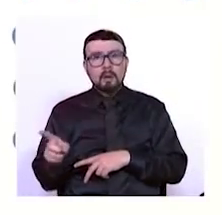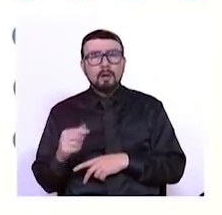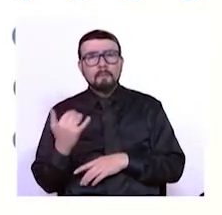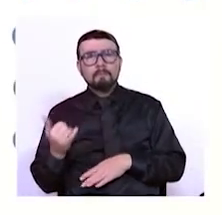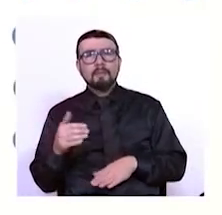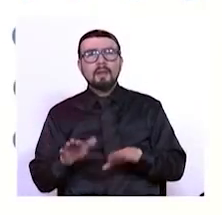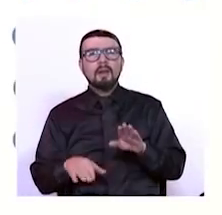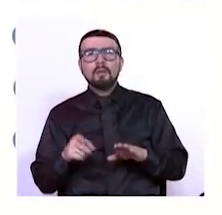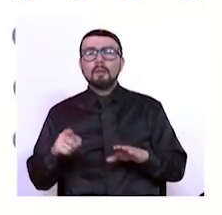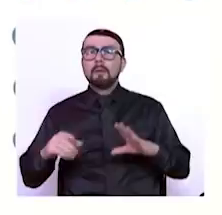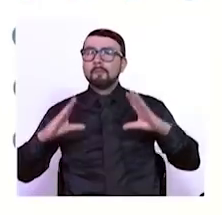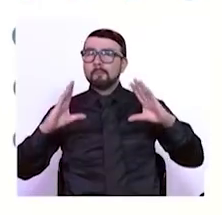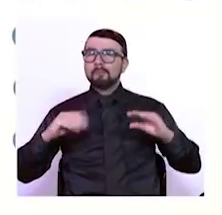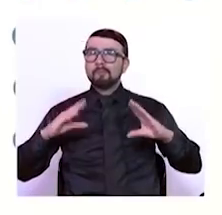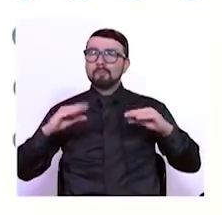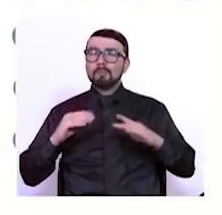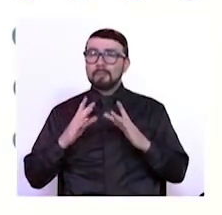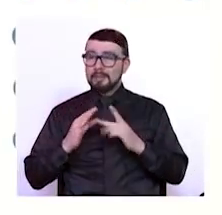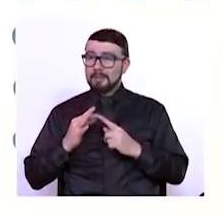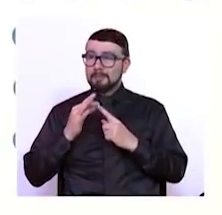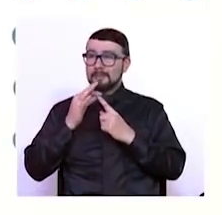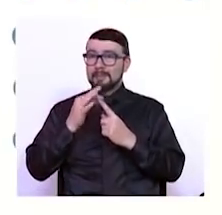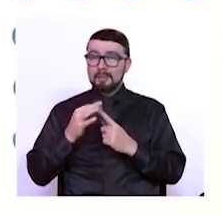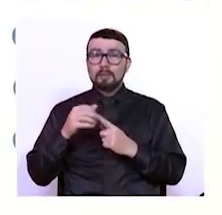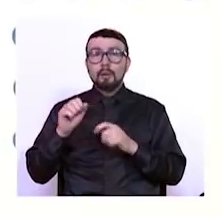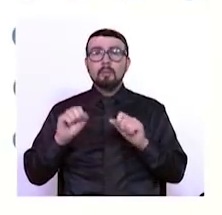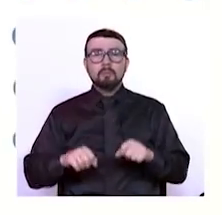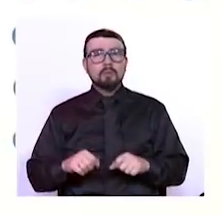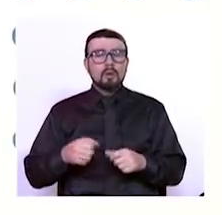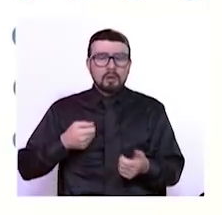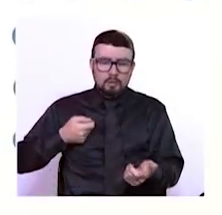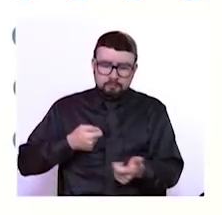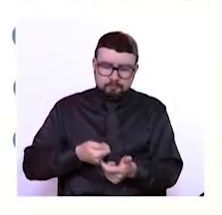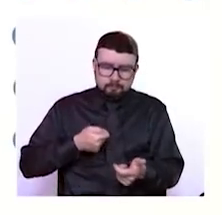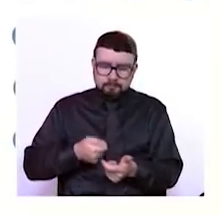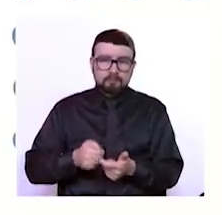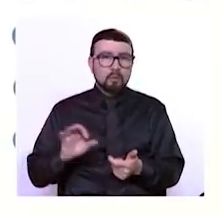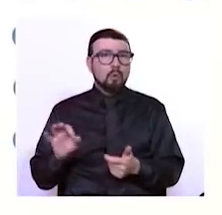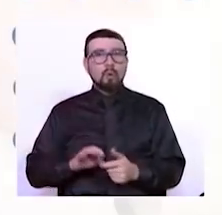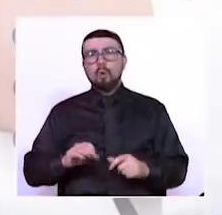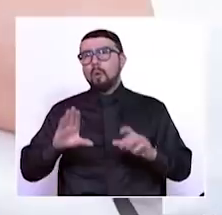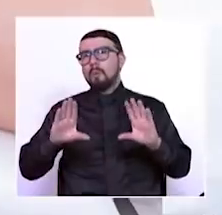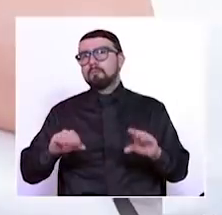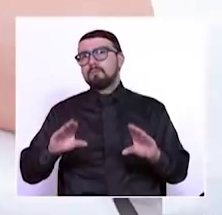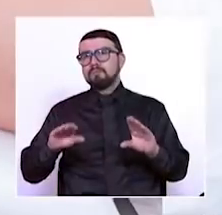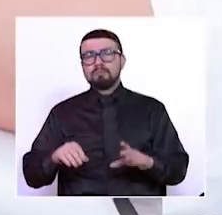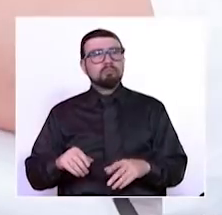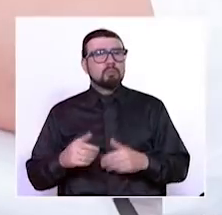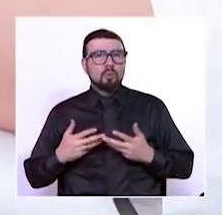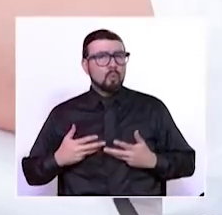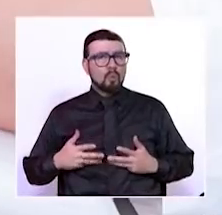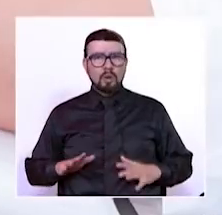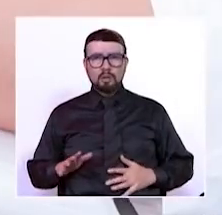cojines especiales que pueden ser hidráulicos o neumáticos, o sea, pueden ser unos neumáticos, unas rueditas